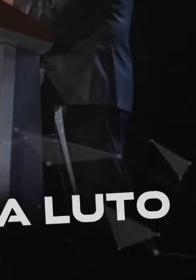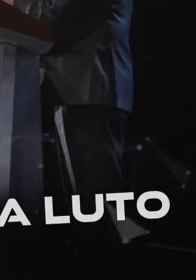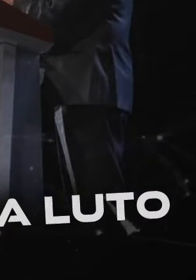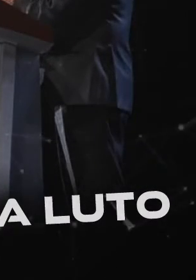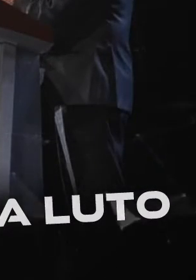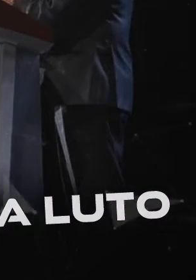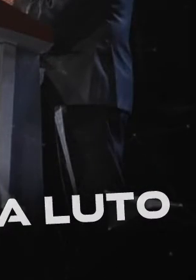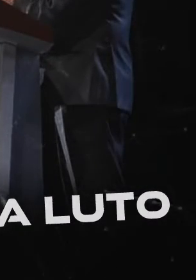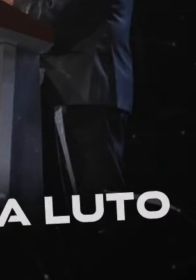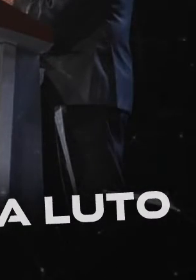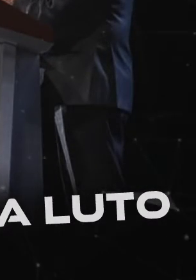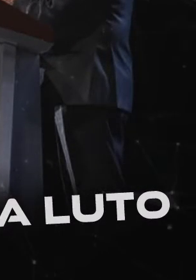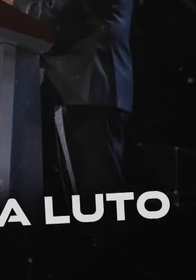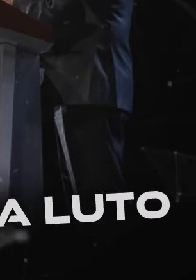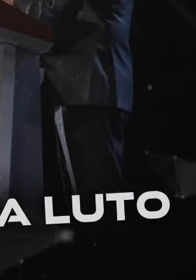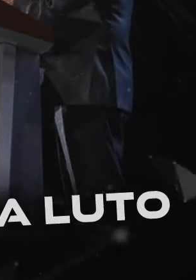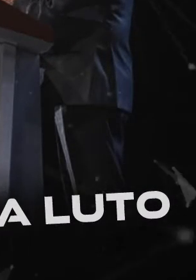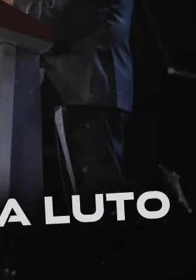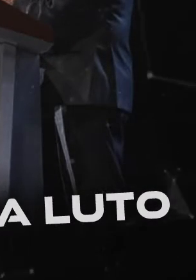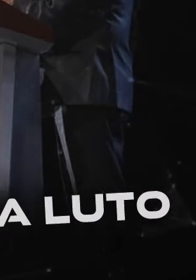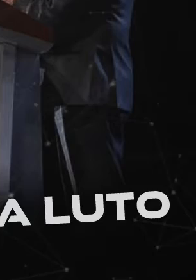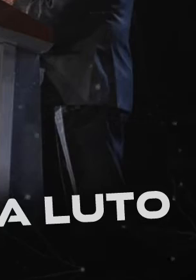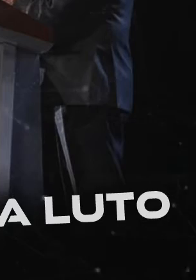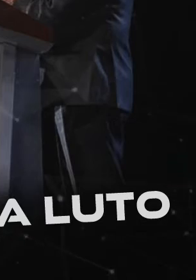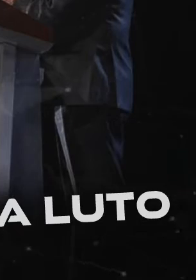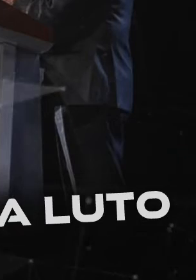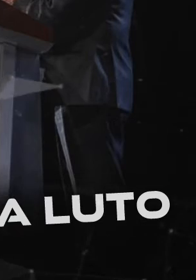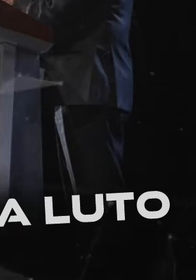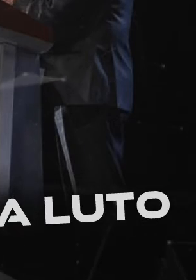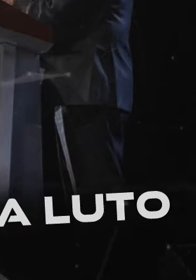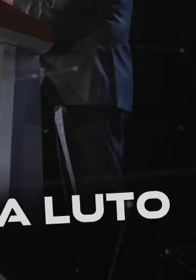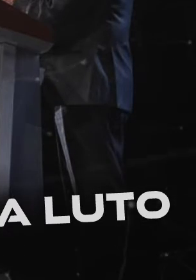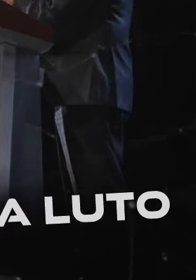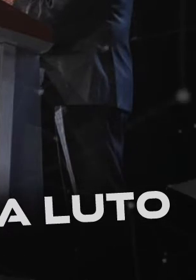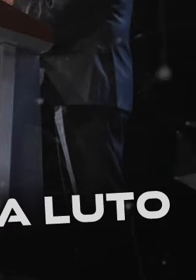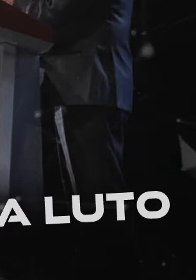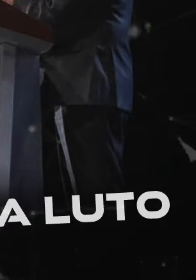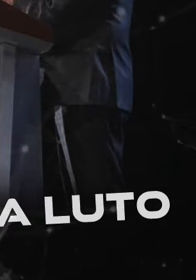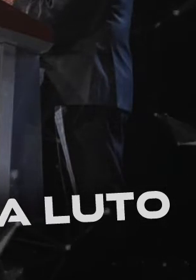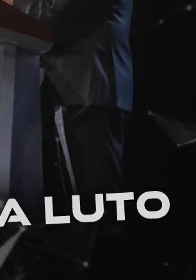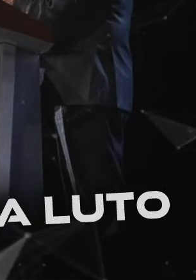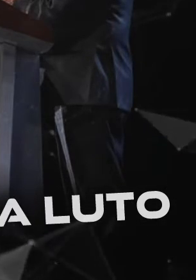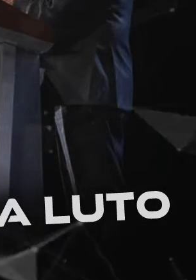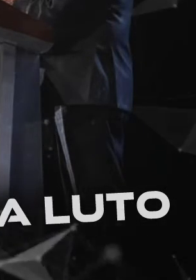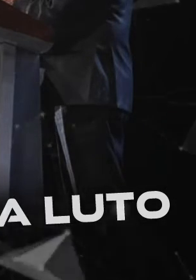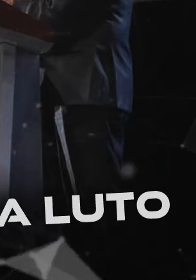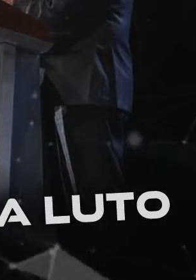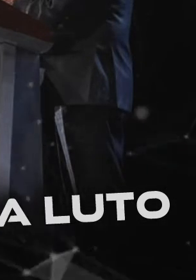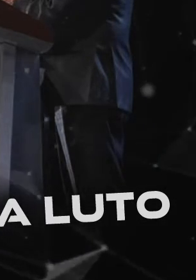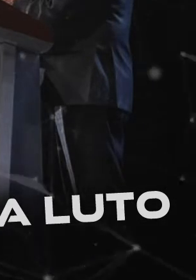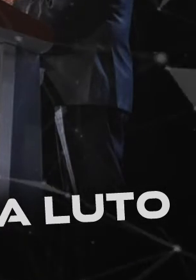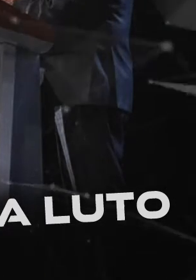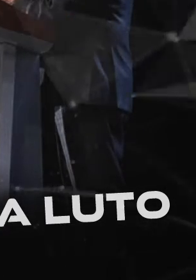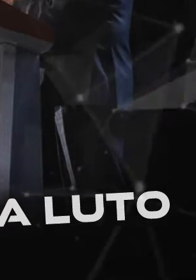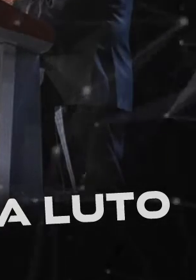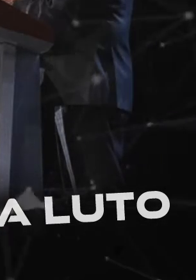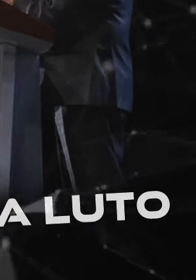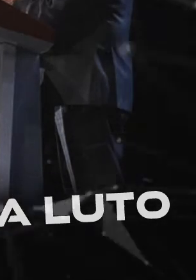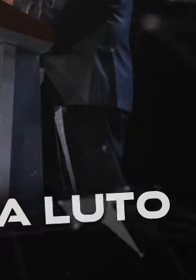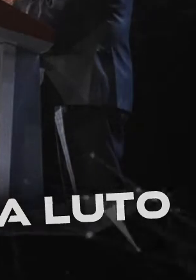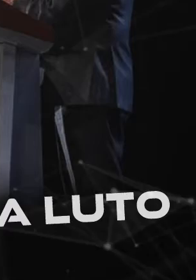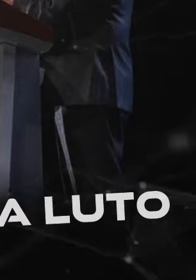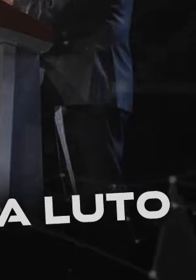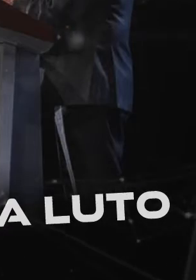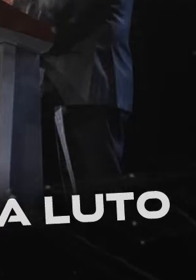mantente informado y visita nuestra cuenta de twitter arroba escucha a diario donde podrás encontrar notas destacadas y lo más